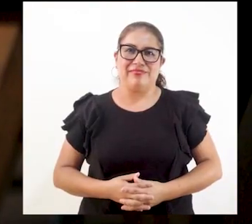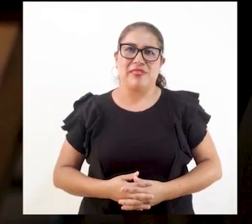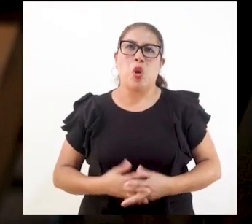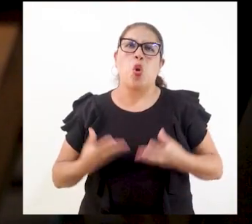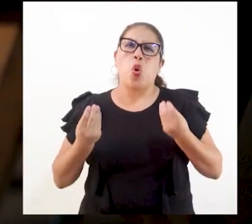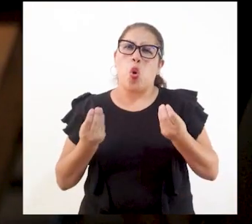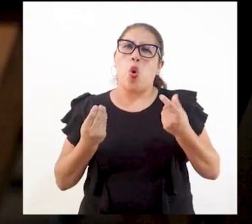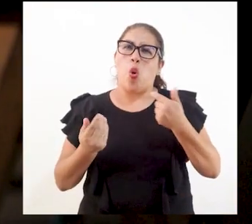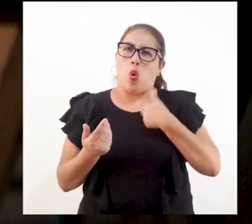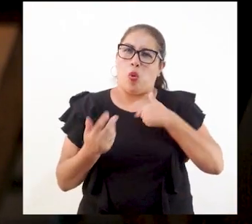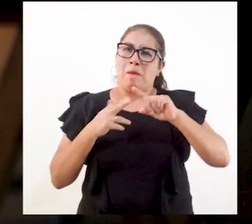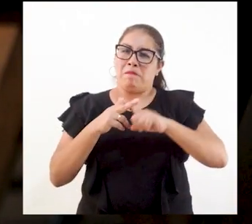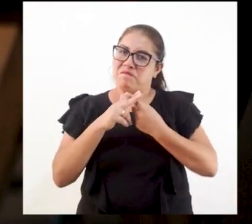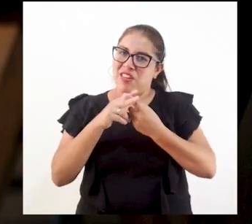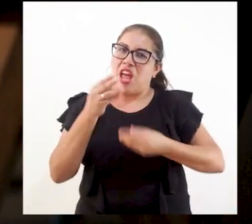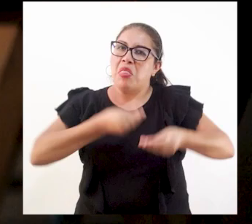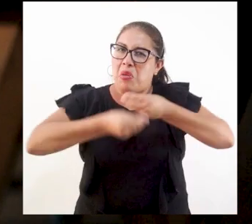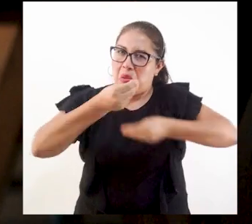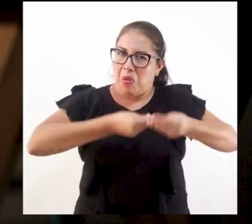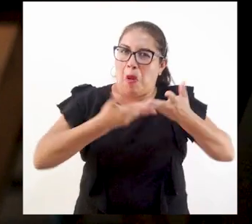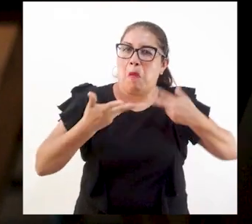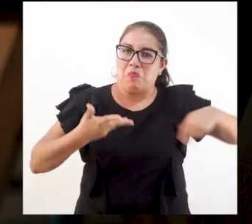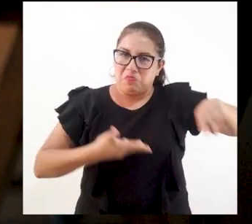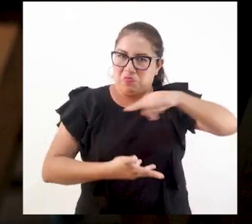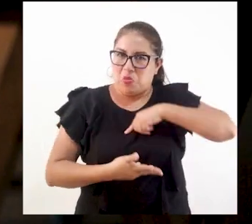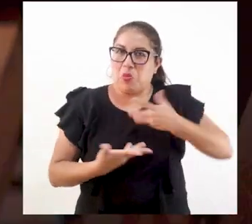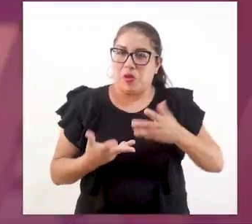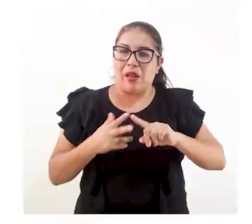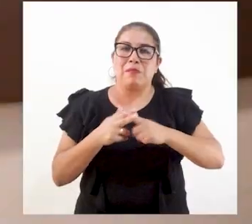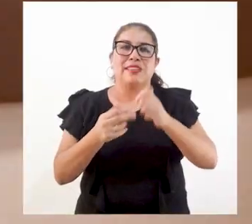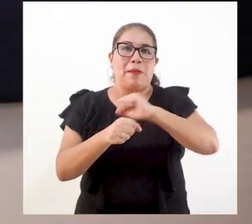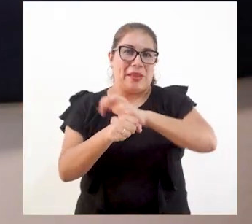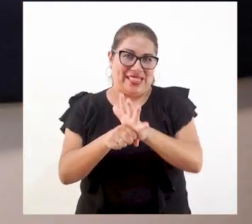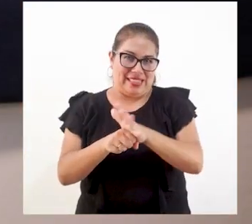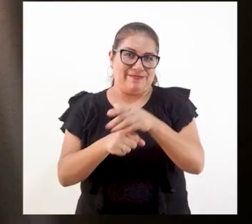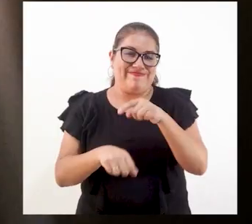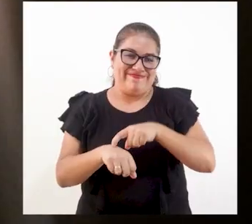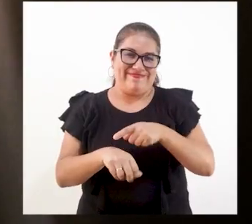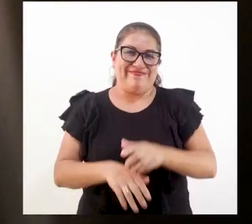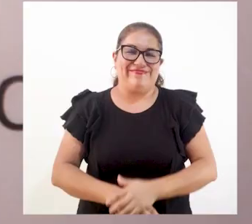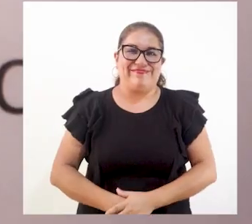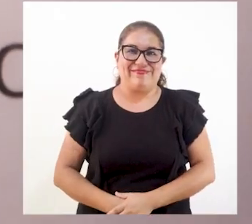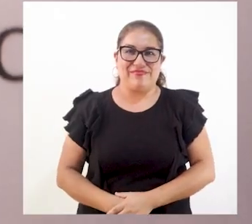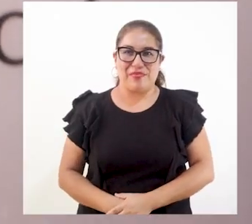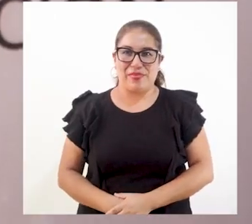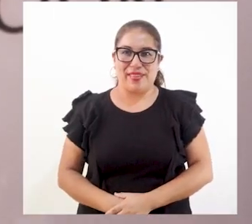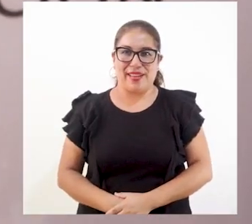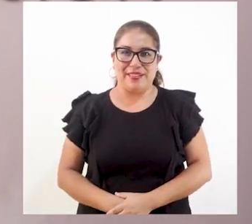Bueno, llegamos al emprendimiento a raíz de la pandemia.